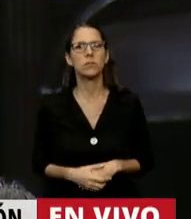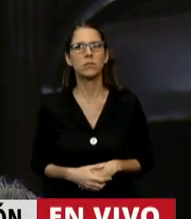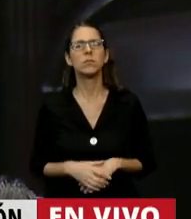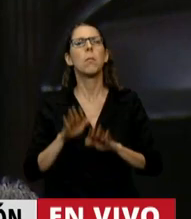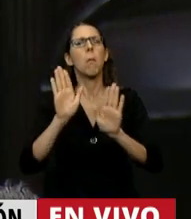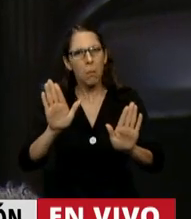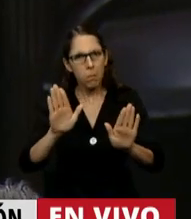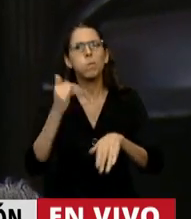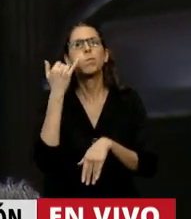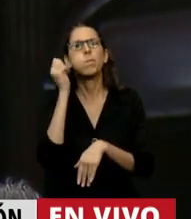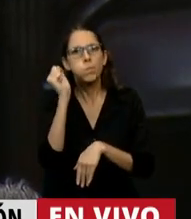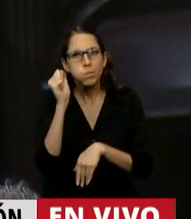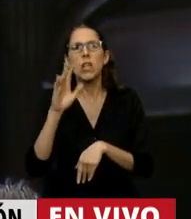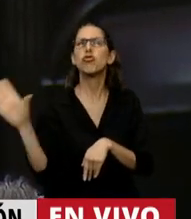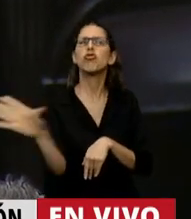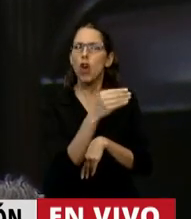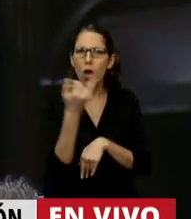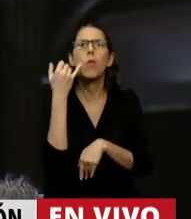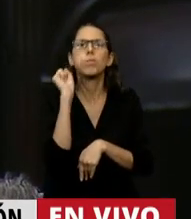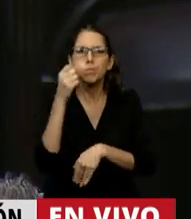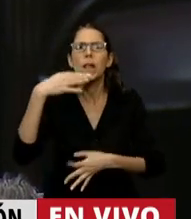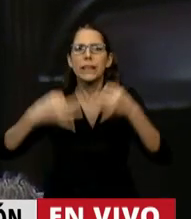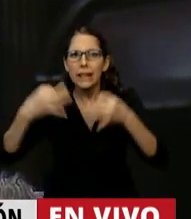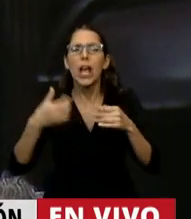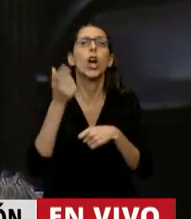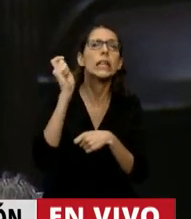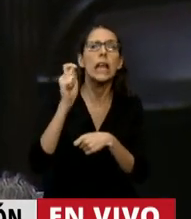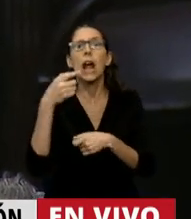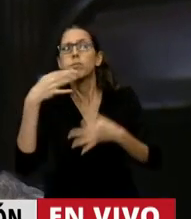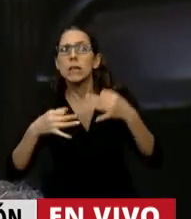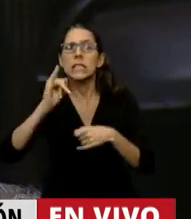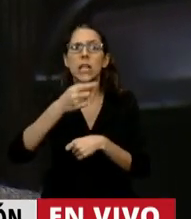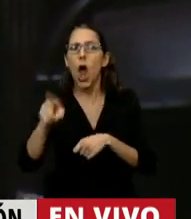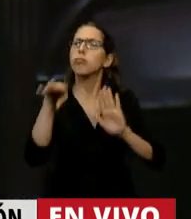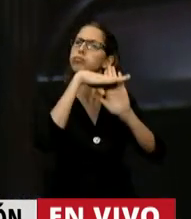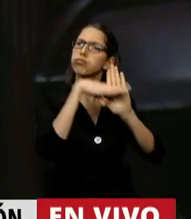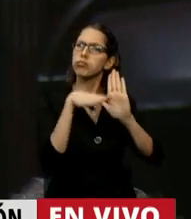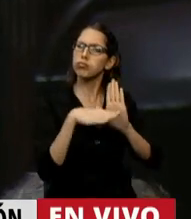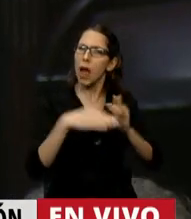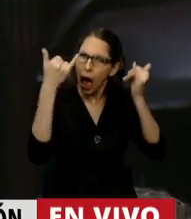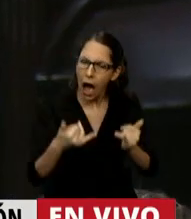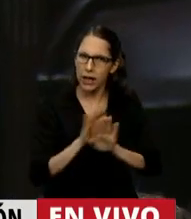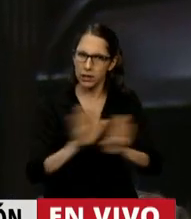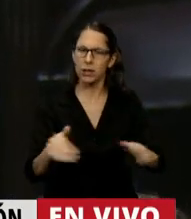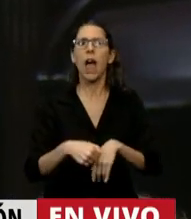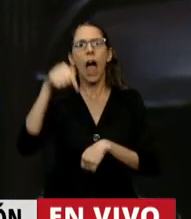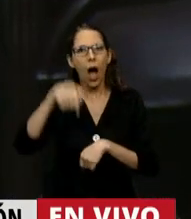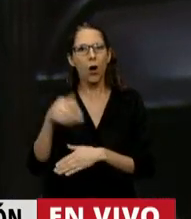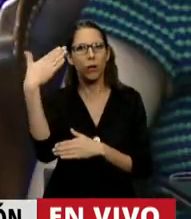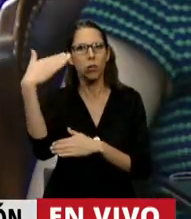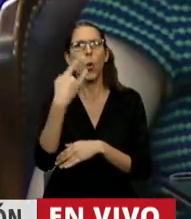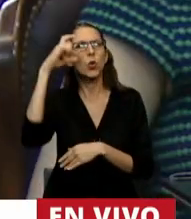Todos testeados y a su disposición los testeos de los funcionarios concurrentes y de los que van a concurrir. Tiene la palabra la diputada